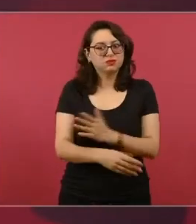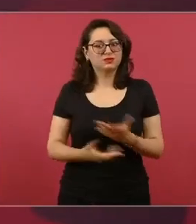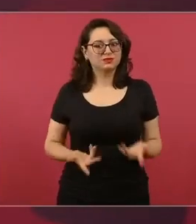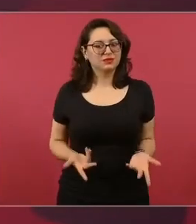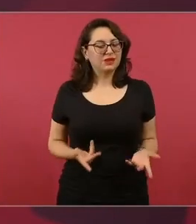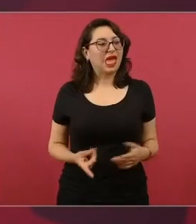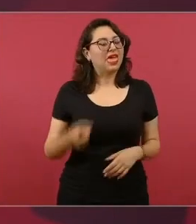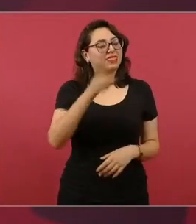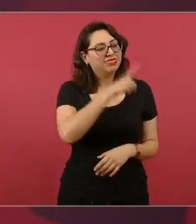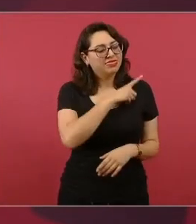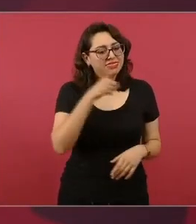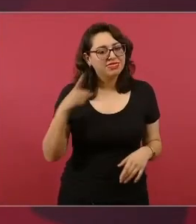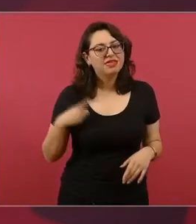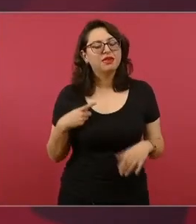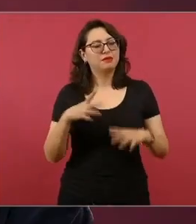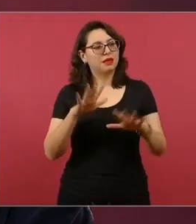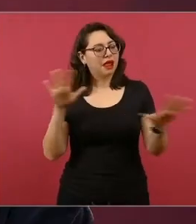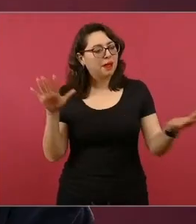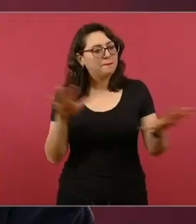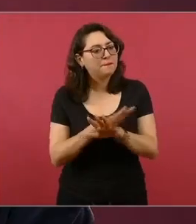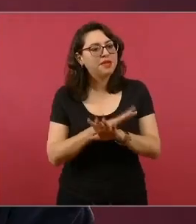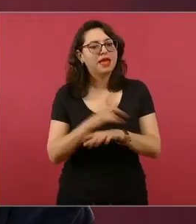soltarla.